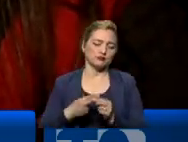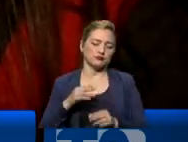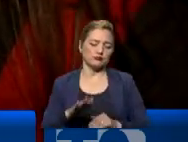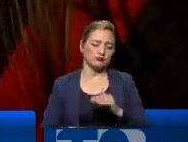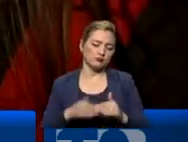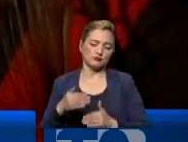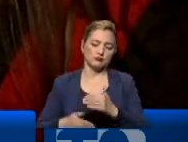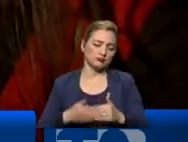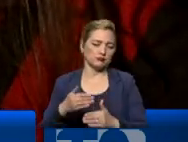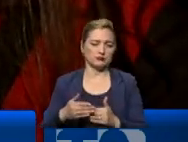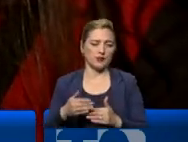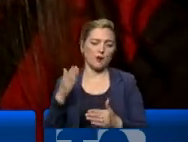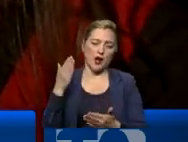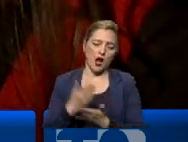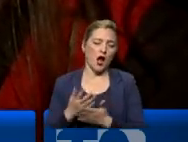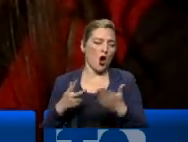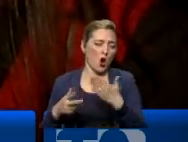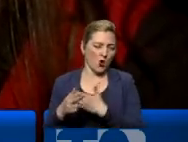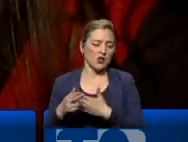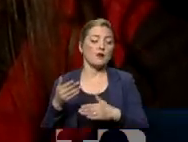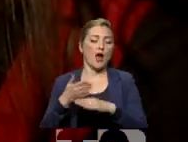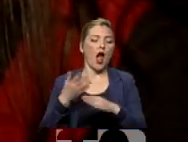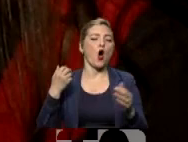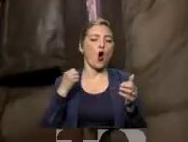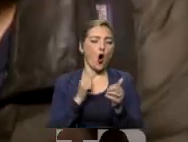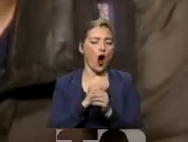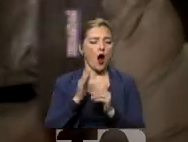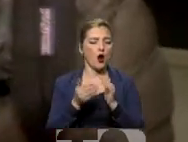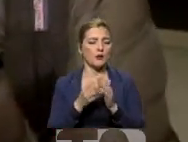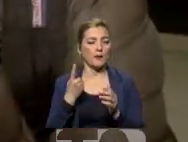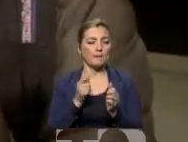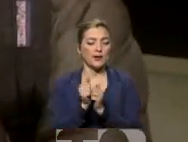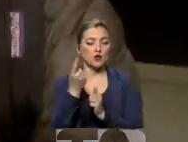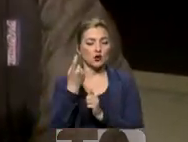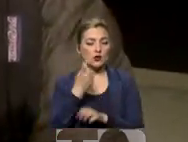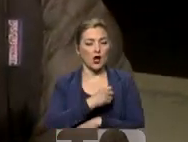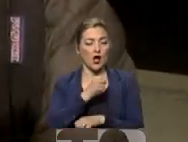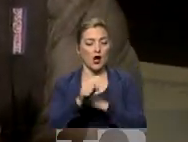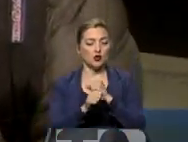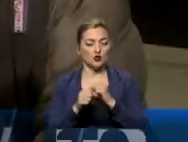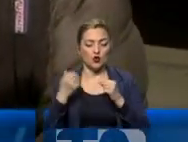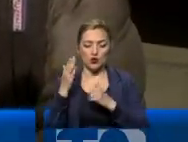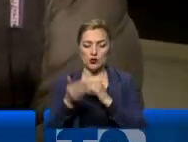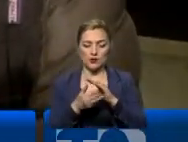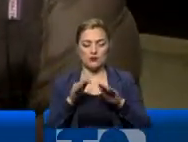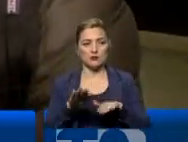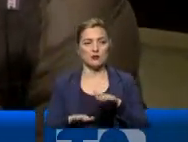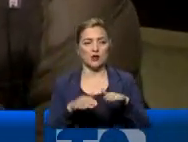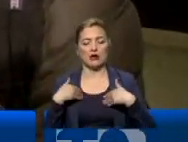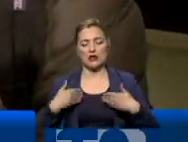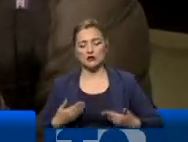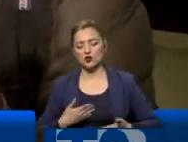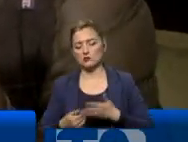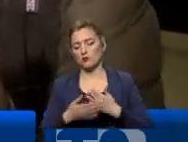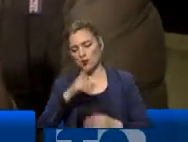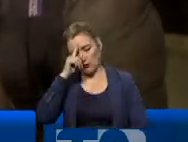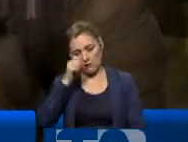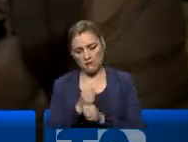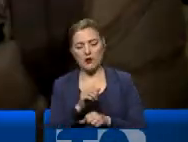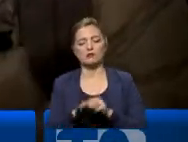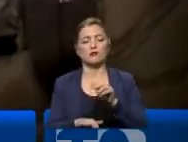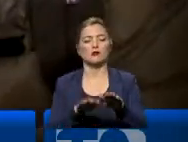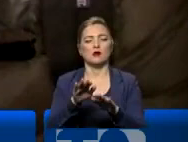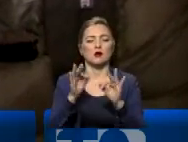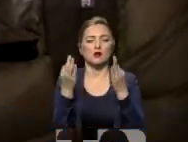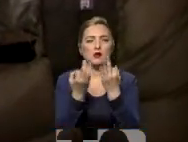ahora he retomado nuevamente a los once años sí un poquito cansados pero bueno la fe es la que nos atrae vamos avanzando